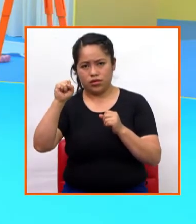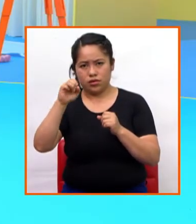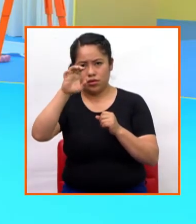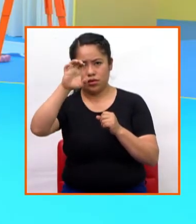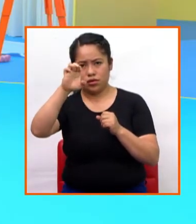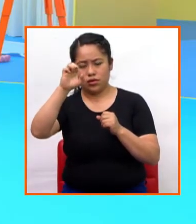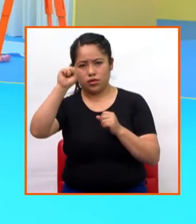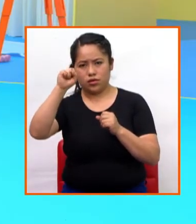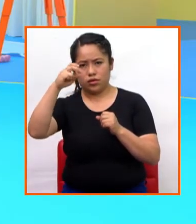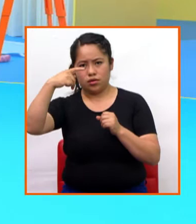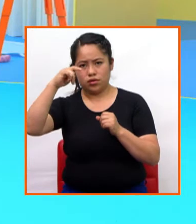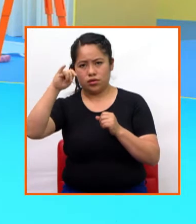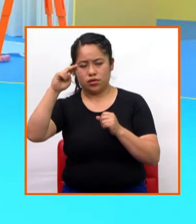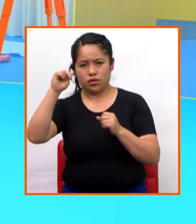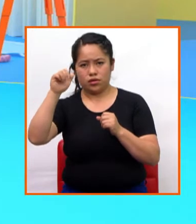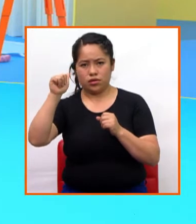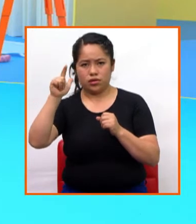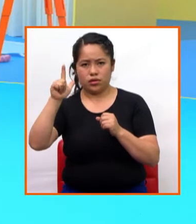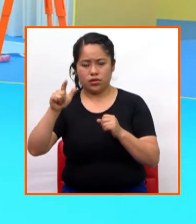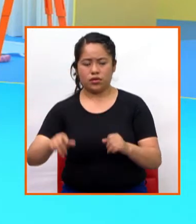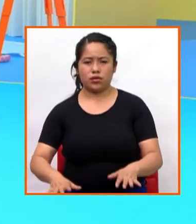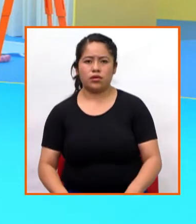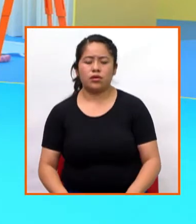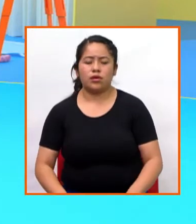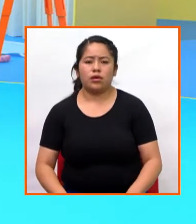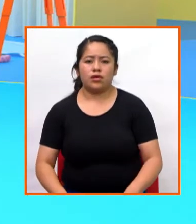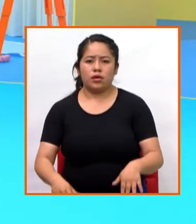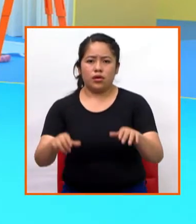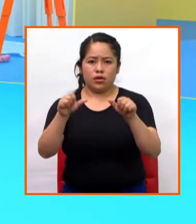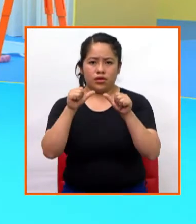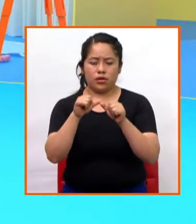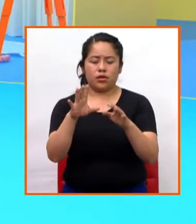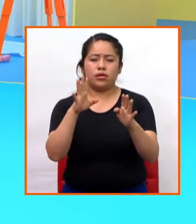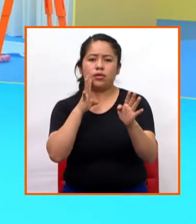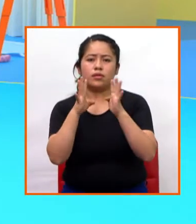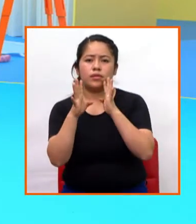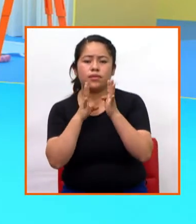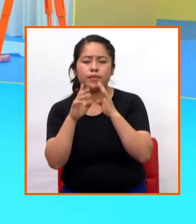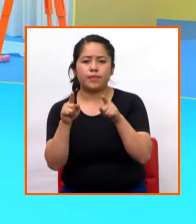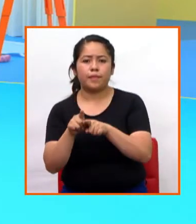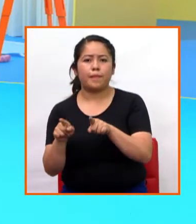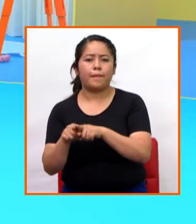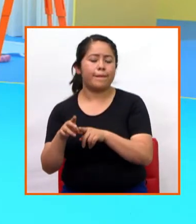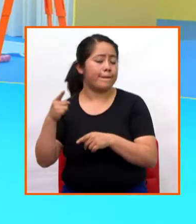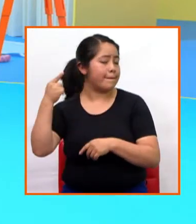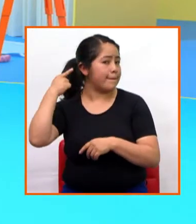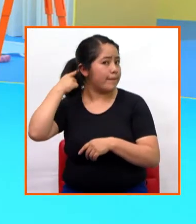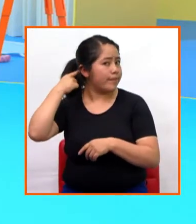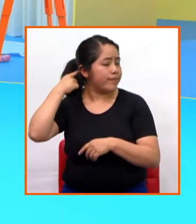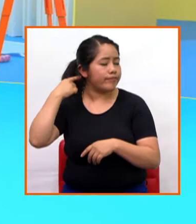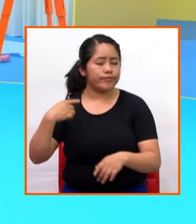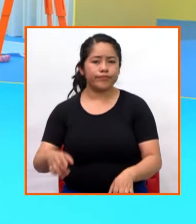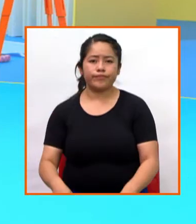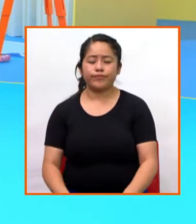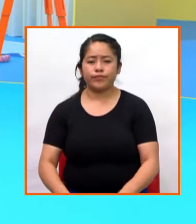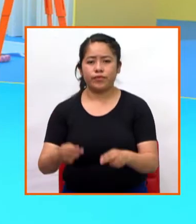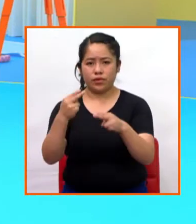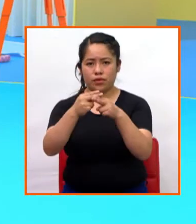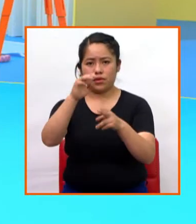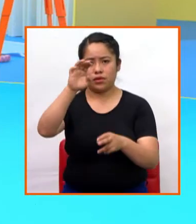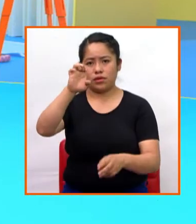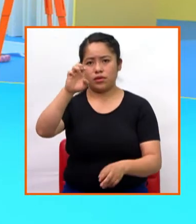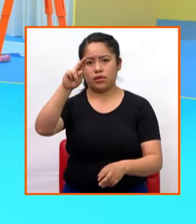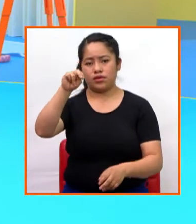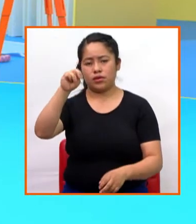cola de caballo. Vamos a continuar. También vamos a hablar del encéfalo. El encéfalo tiene